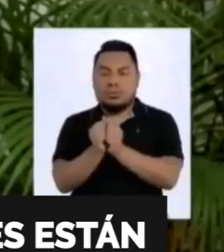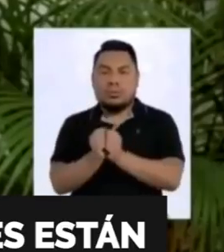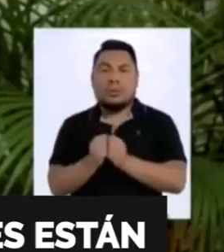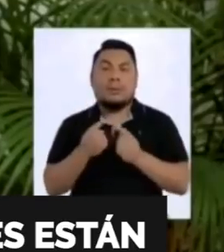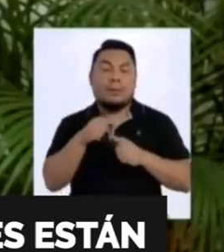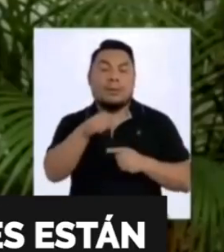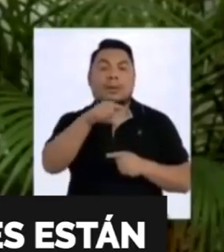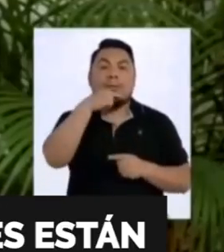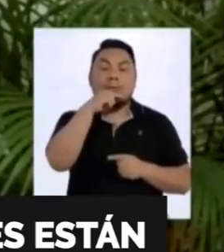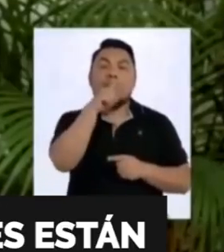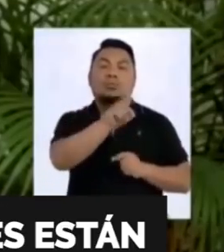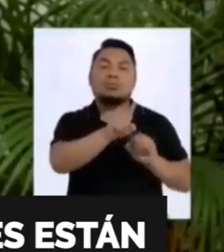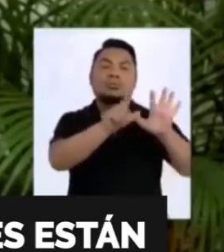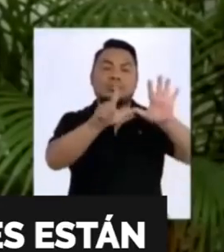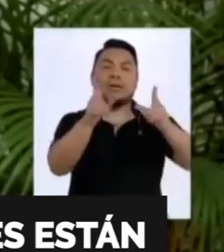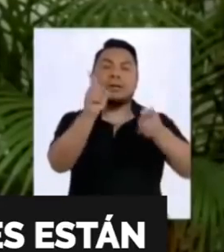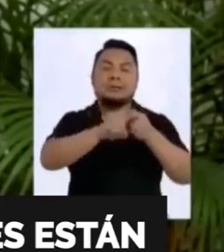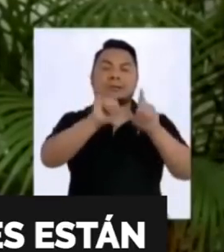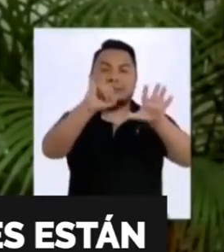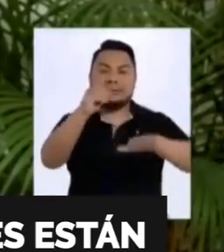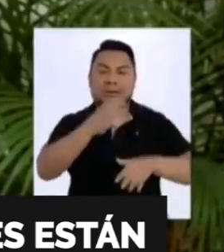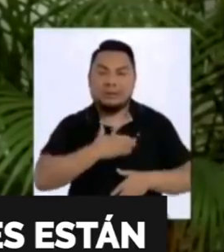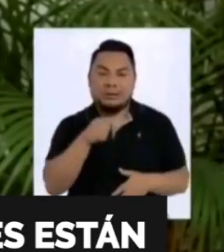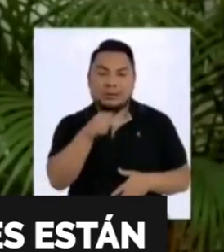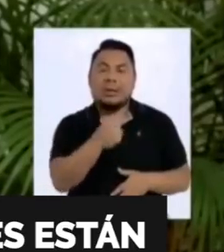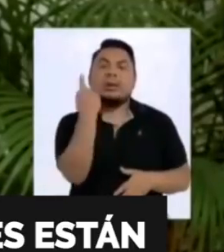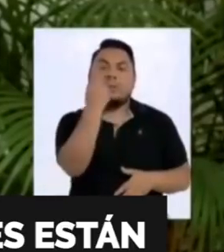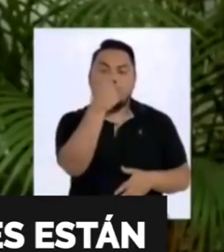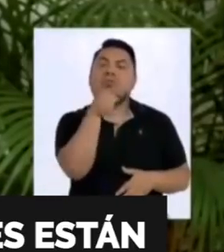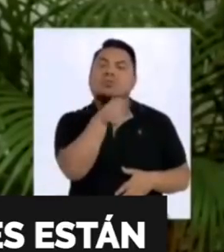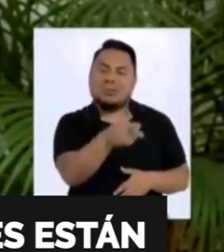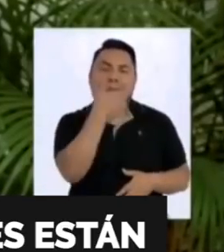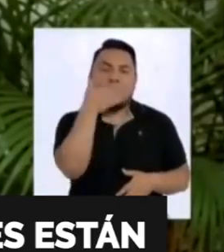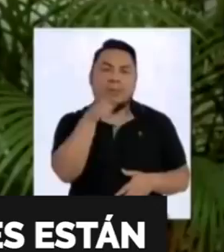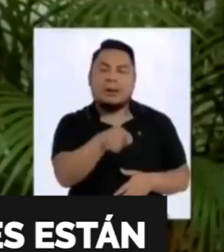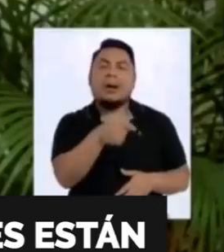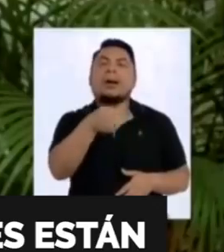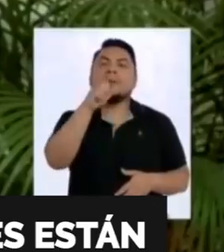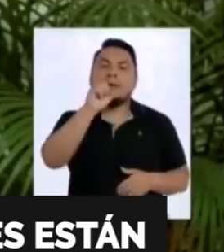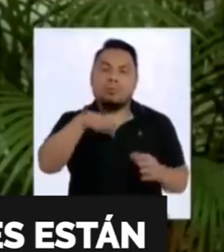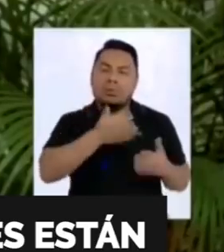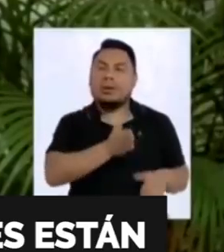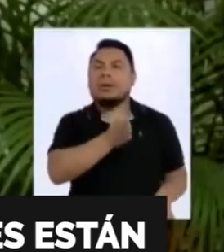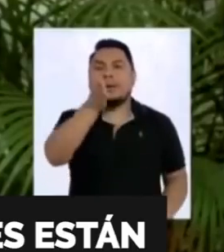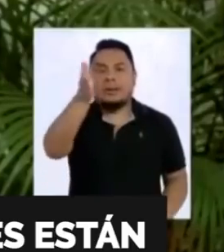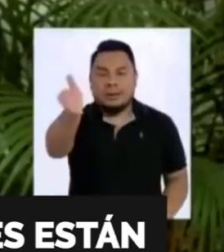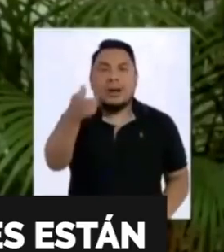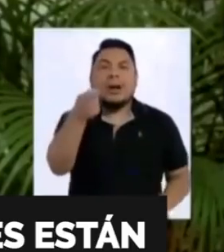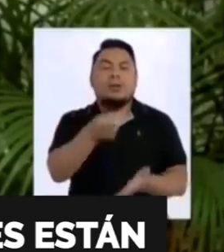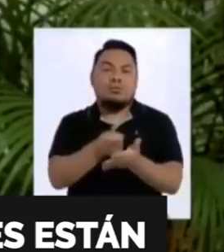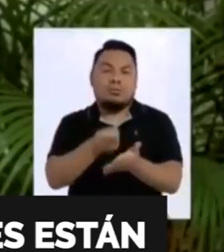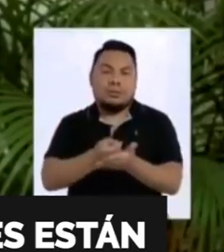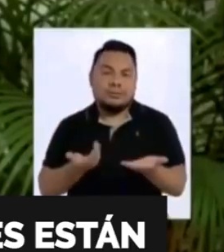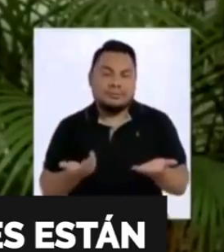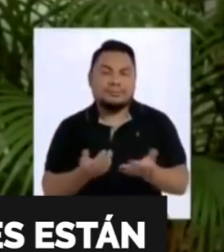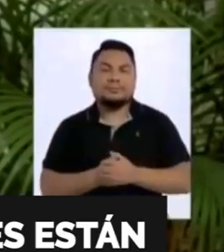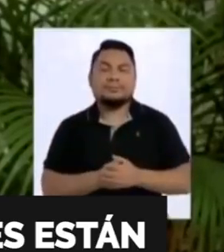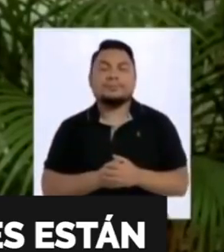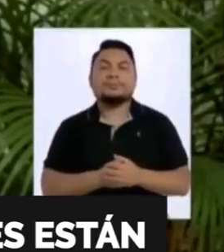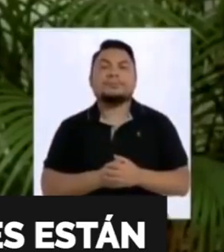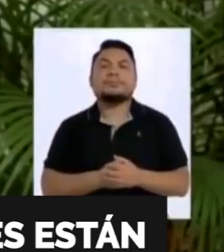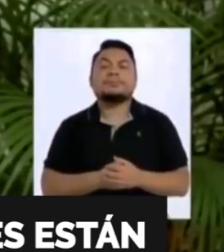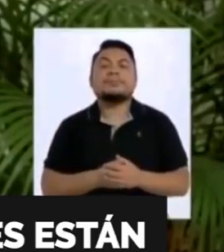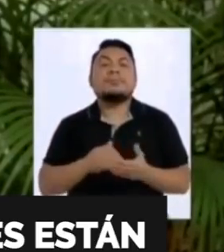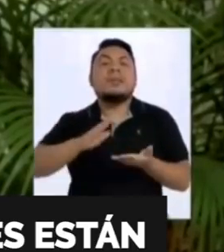una mujer de 18 a 60 años, tiene que es la única persona autorizada para ir a cobrar. Y